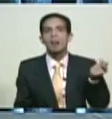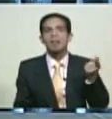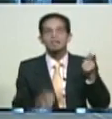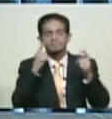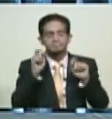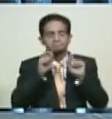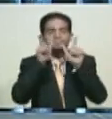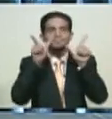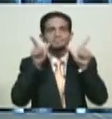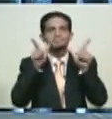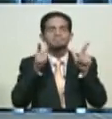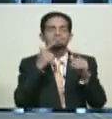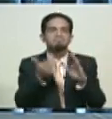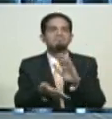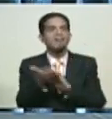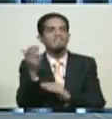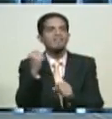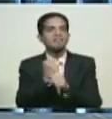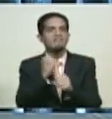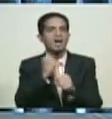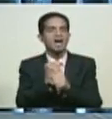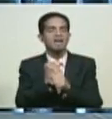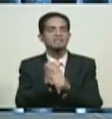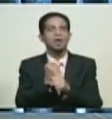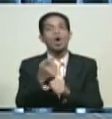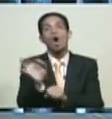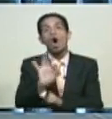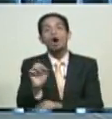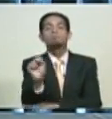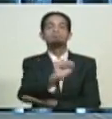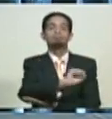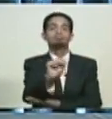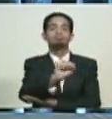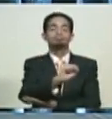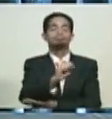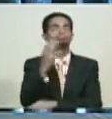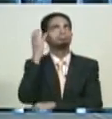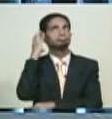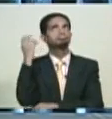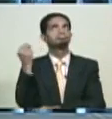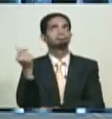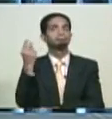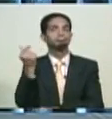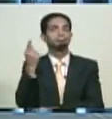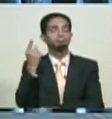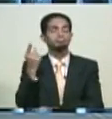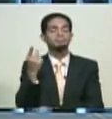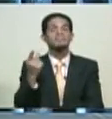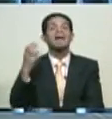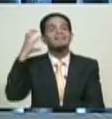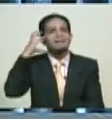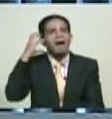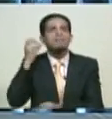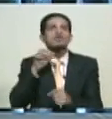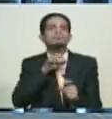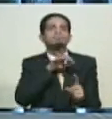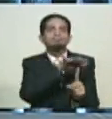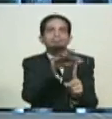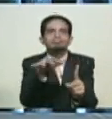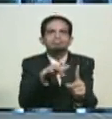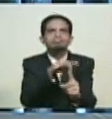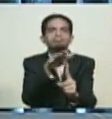dirigirse al trabajo siempre a la radio la radio tiene una gran influencia sigue teniendo y las radios también se han transformado